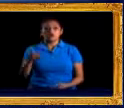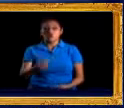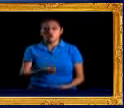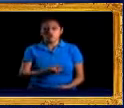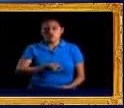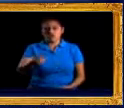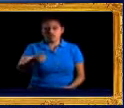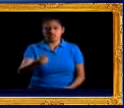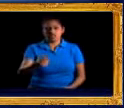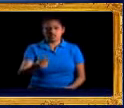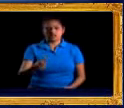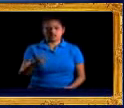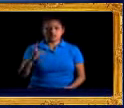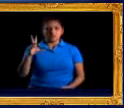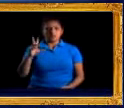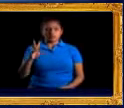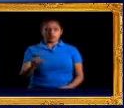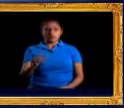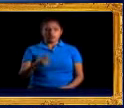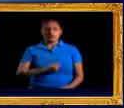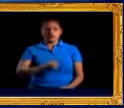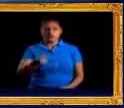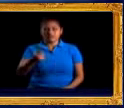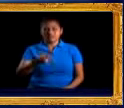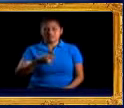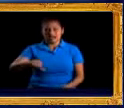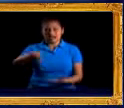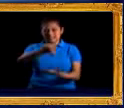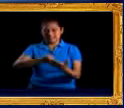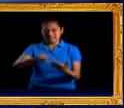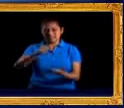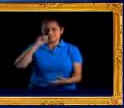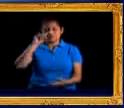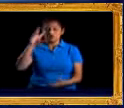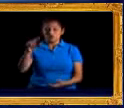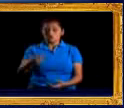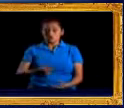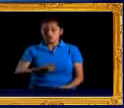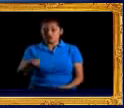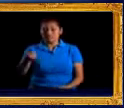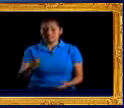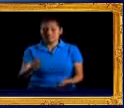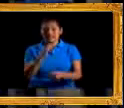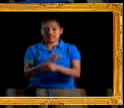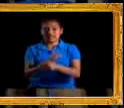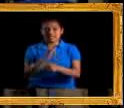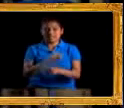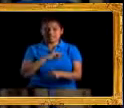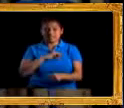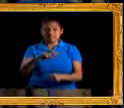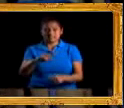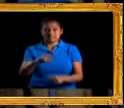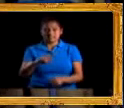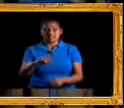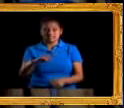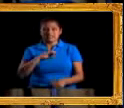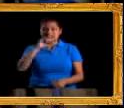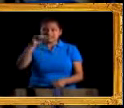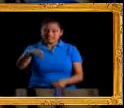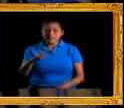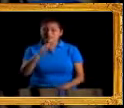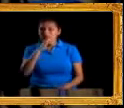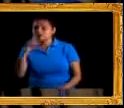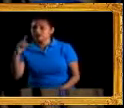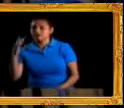dañes al aceite y al vino, no dañes a la iglesia que está avivada, no dañes a la iglesia que está buscándome